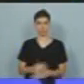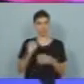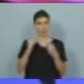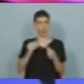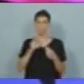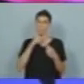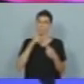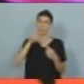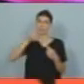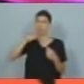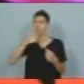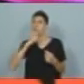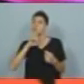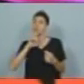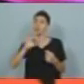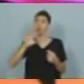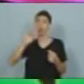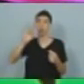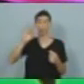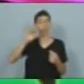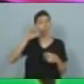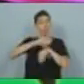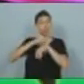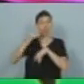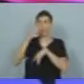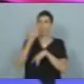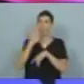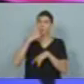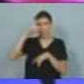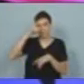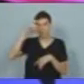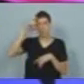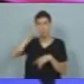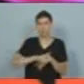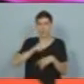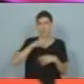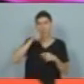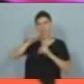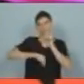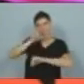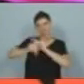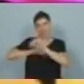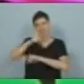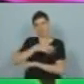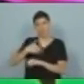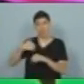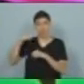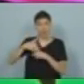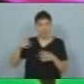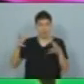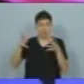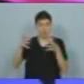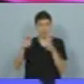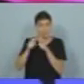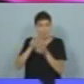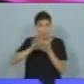si se tratara de Lost o Doctor House, el impresentable freak que martiriza a su madre en la web tiene su propia temporada de estreno en donde